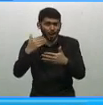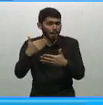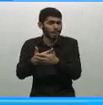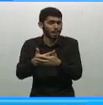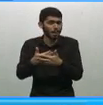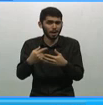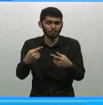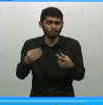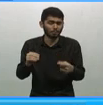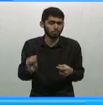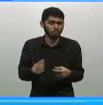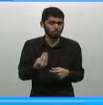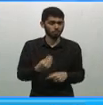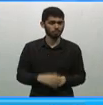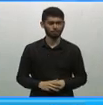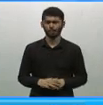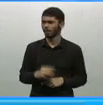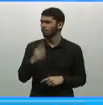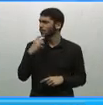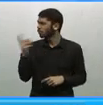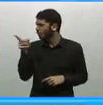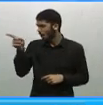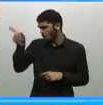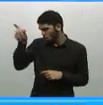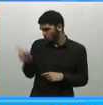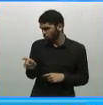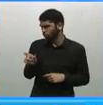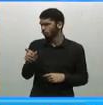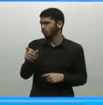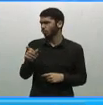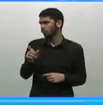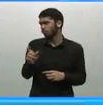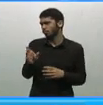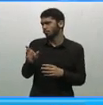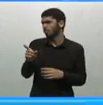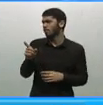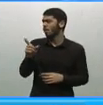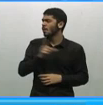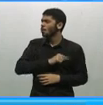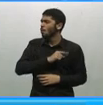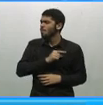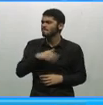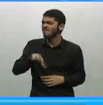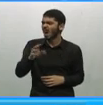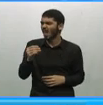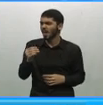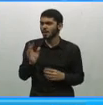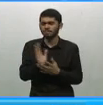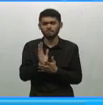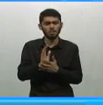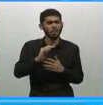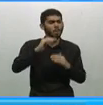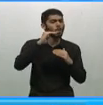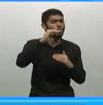con con un resultado qué te dolió más a vos hablo hablo de gago en particular que River sea el que haya ganado la